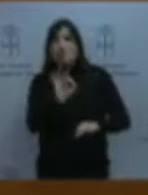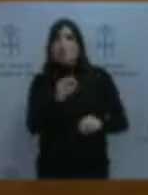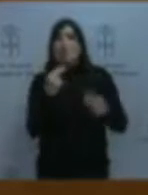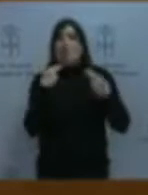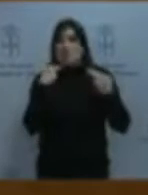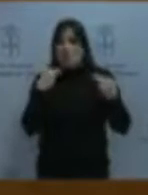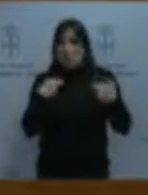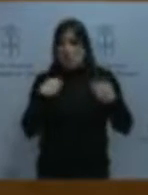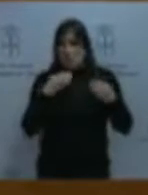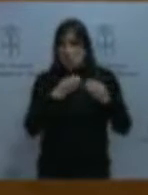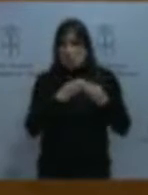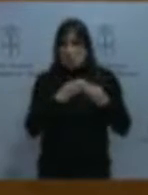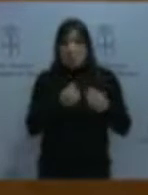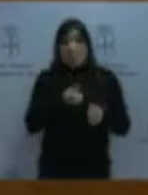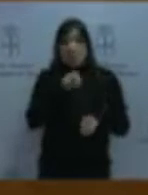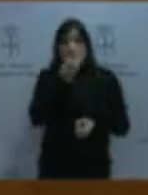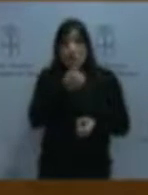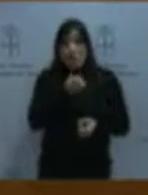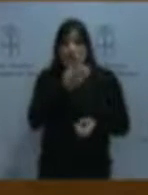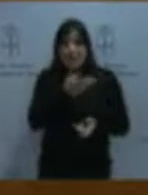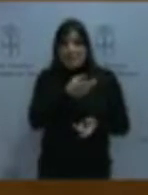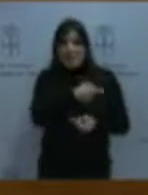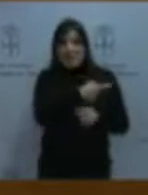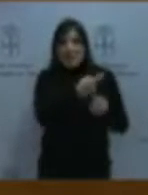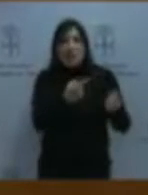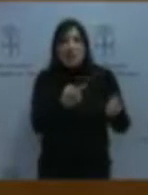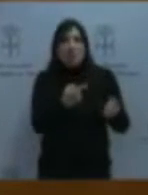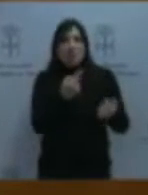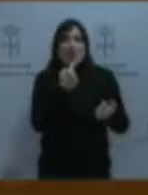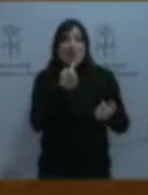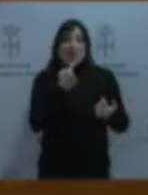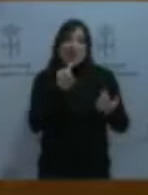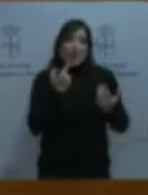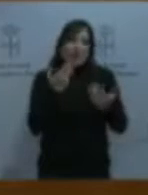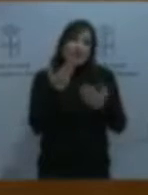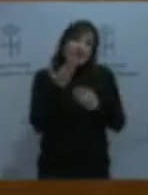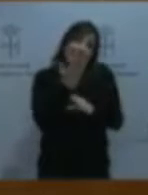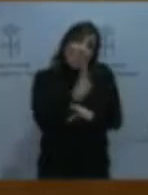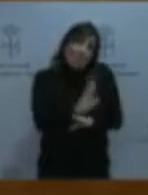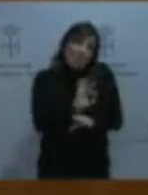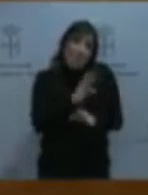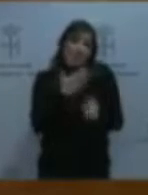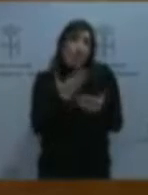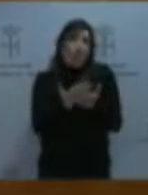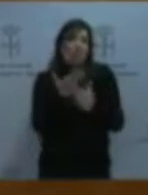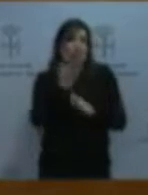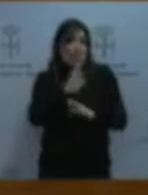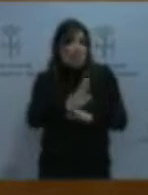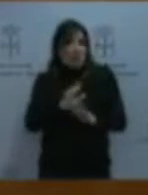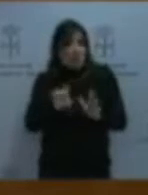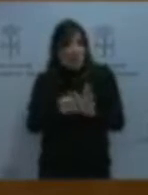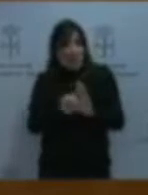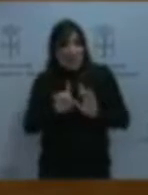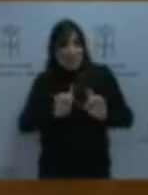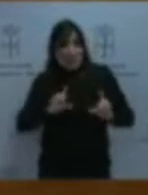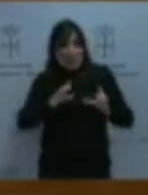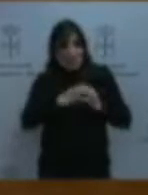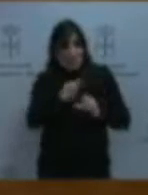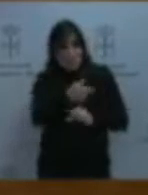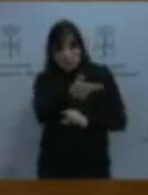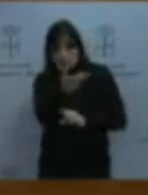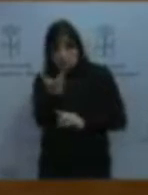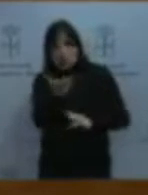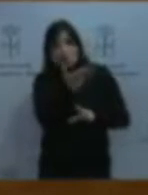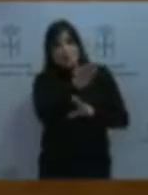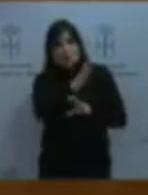defender que las mociones o proposiciones non de ley que presentamos los diferentes grupos nesta Cámara tan cumplíes non entendiendo a